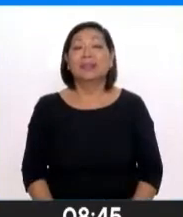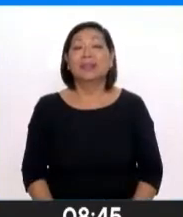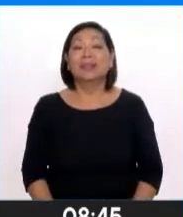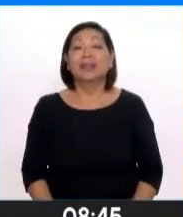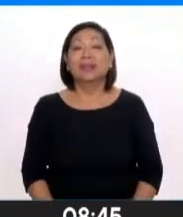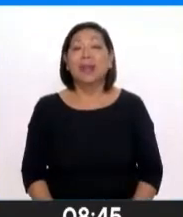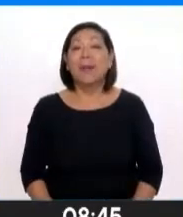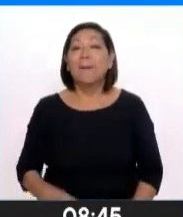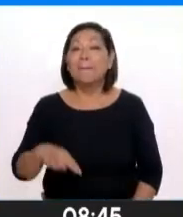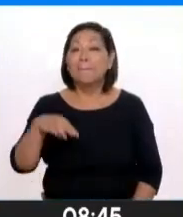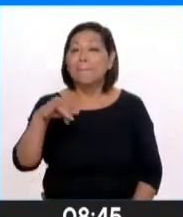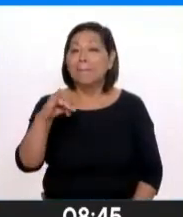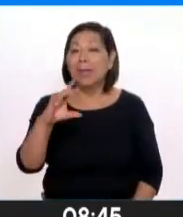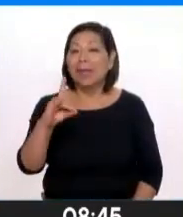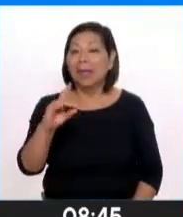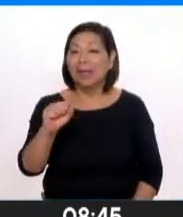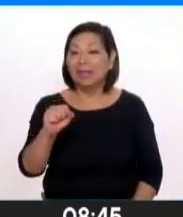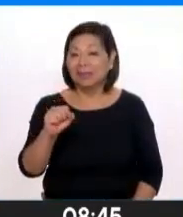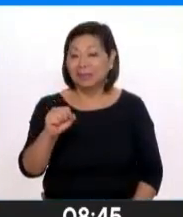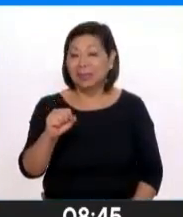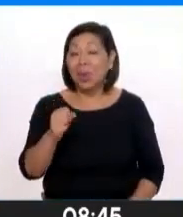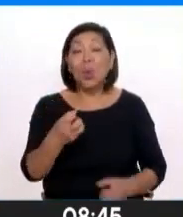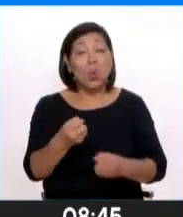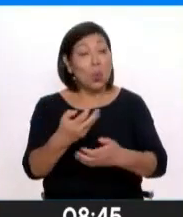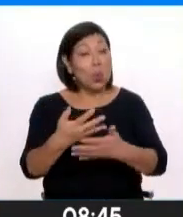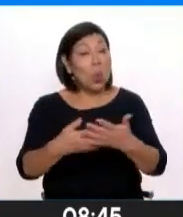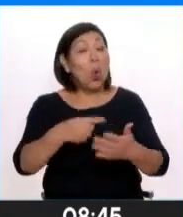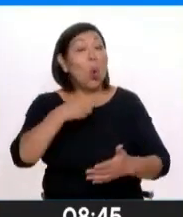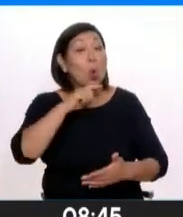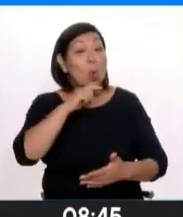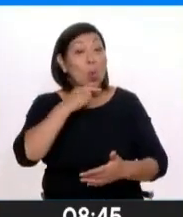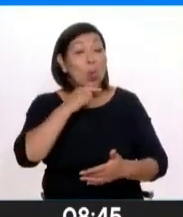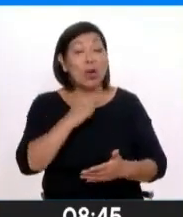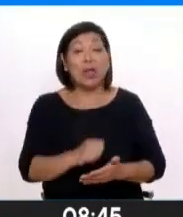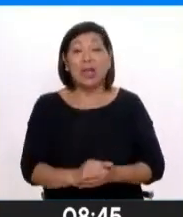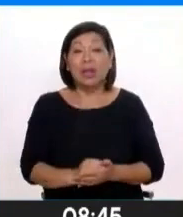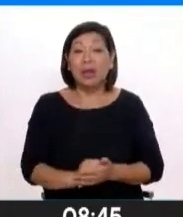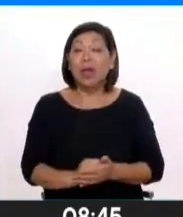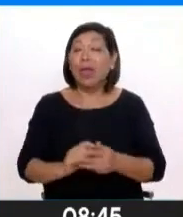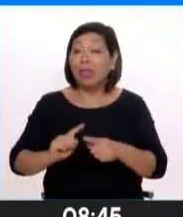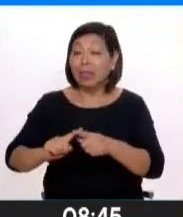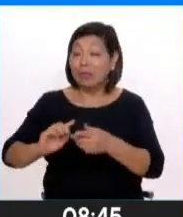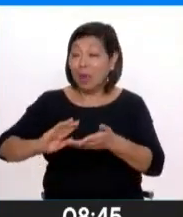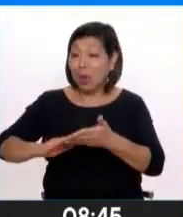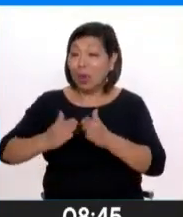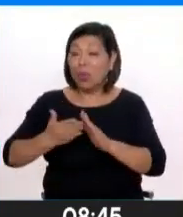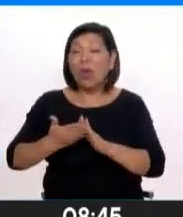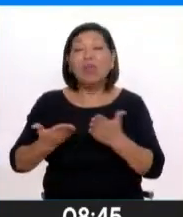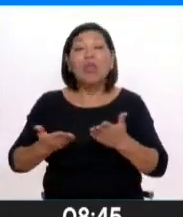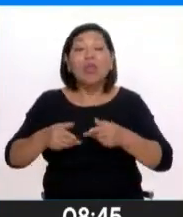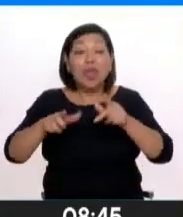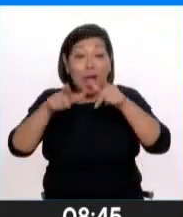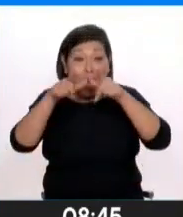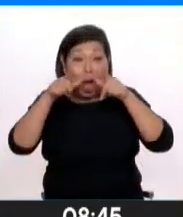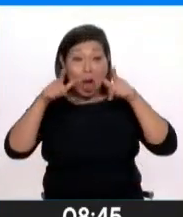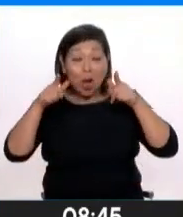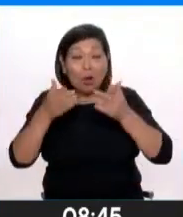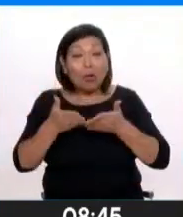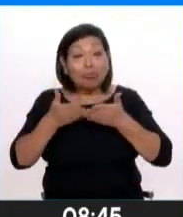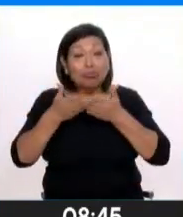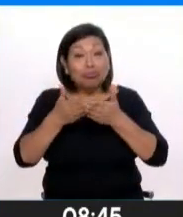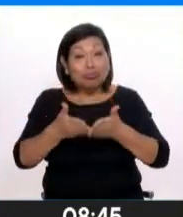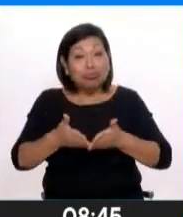El MIDIS pretende revertir cifras de mujeres maternas en comunidades rurales de Loreto. Embarcaciones brindan